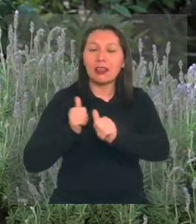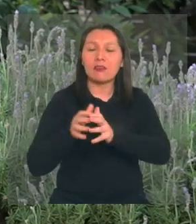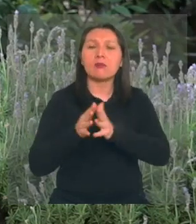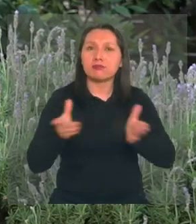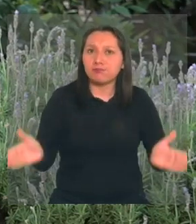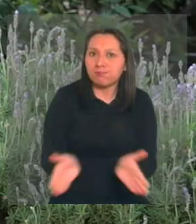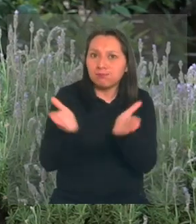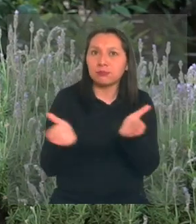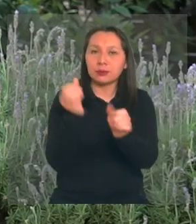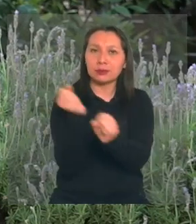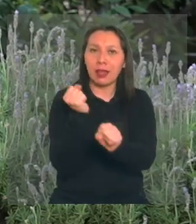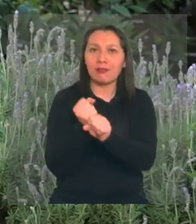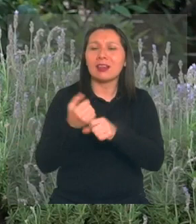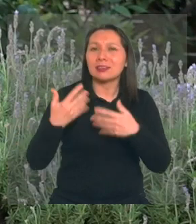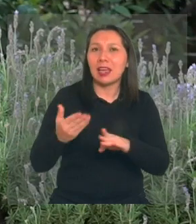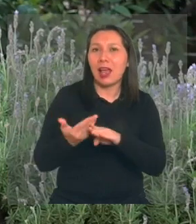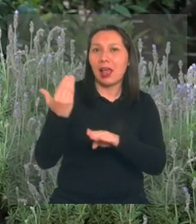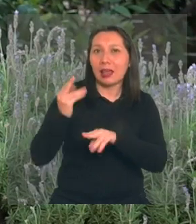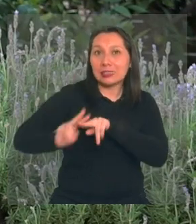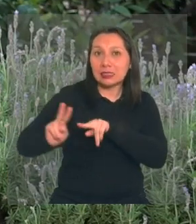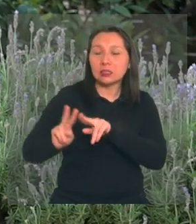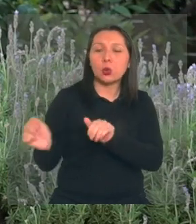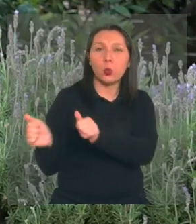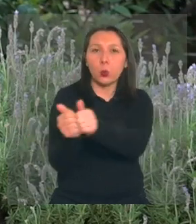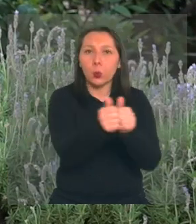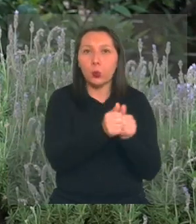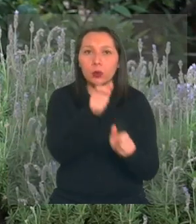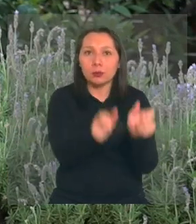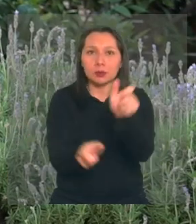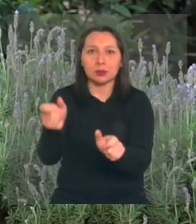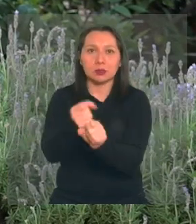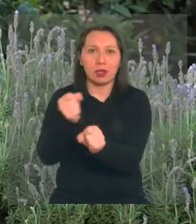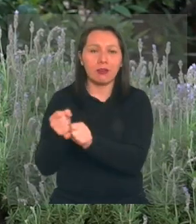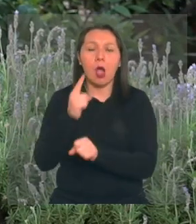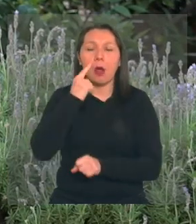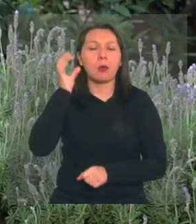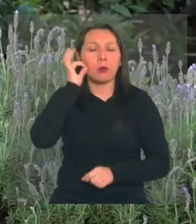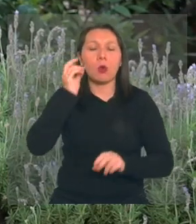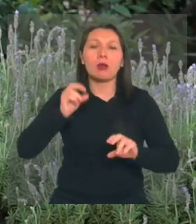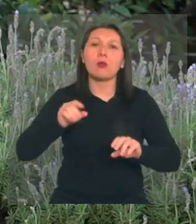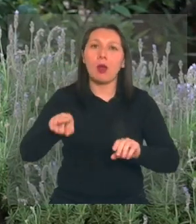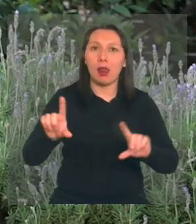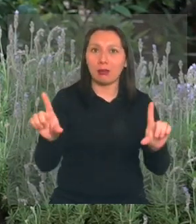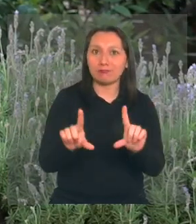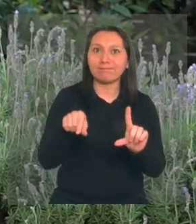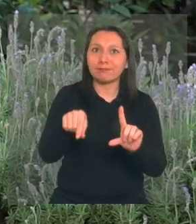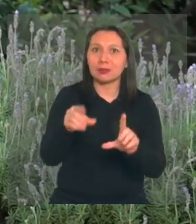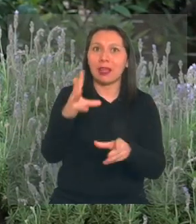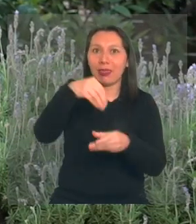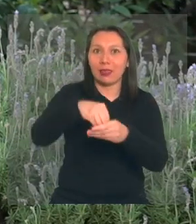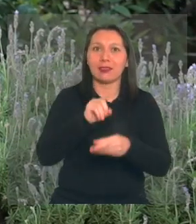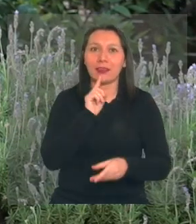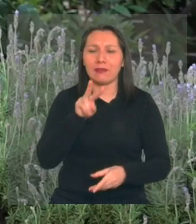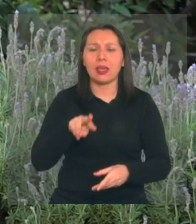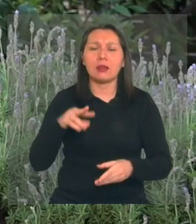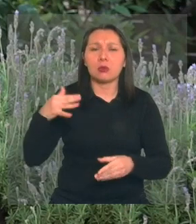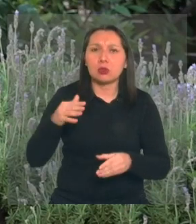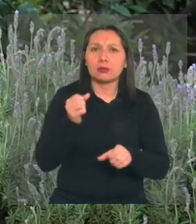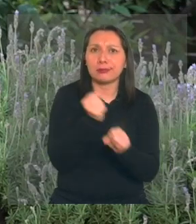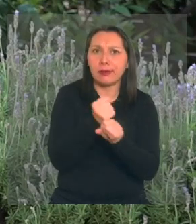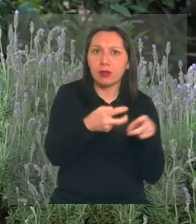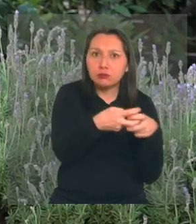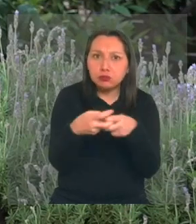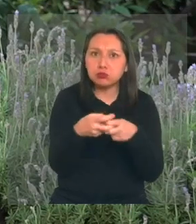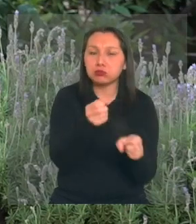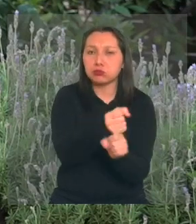potenciar el trabajo que se ha hecho, pero junto a los trabajadores y trabajadoras del canal. Y por eso es tan importante el trabajo que se haga con los sindicatos,